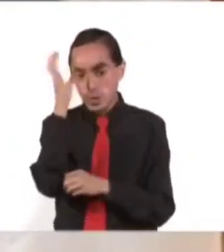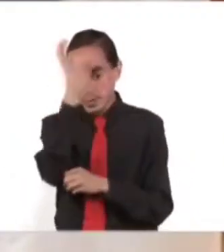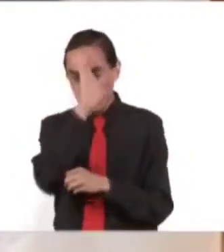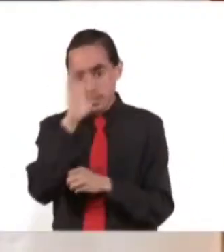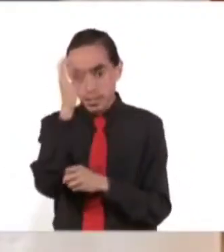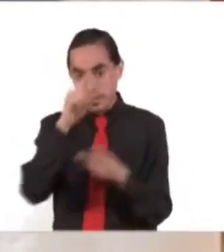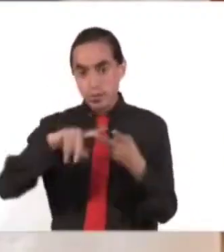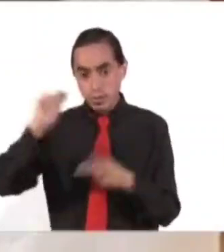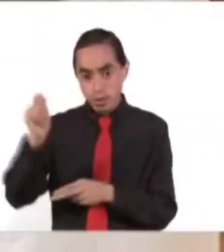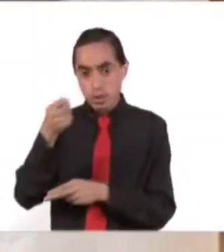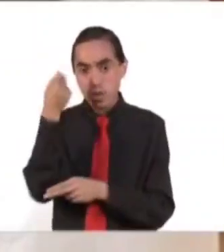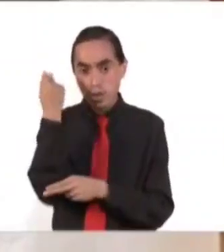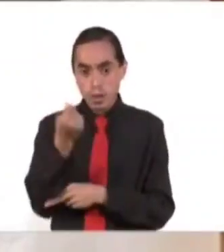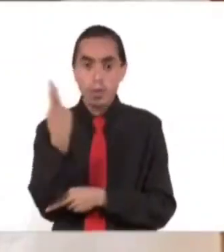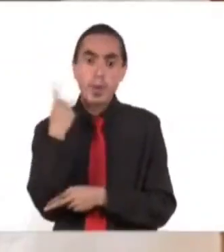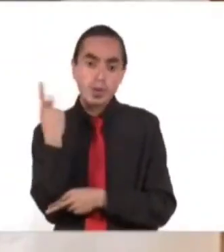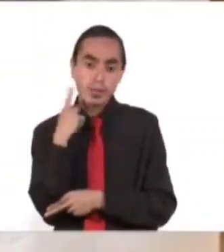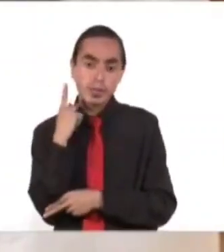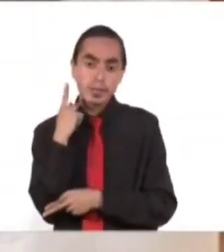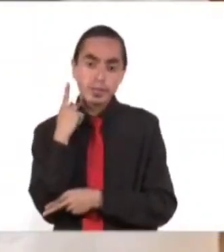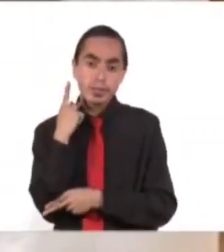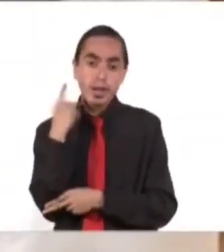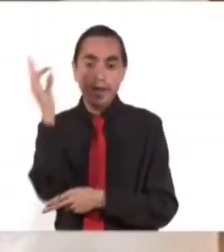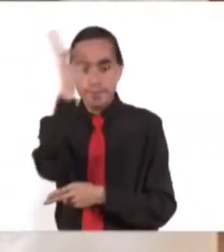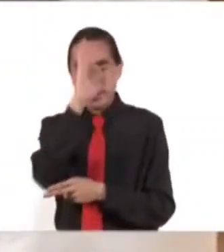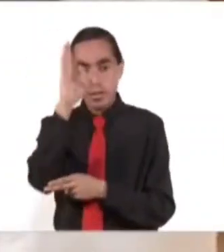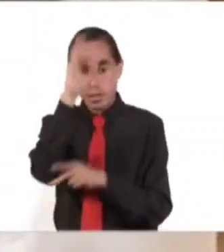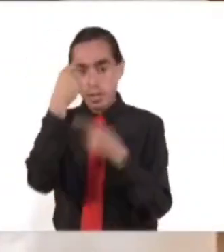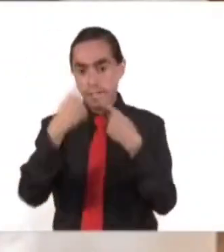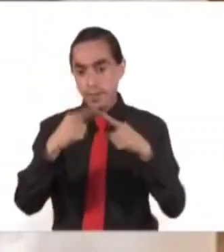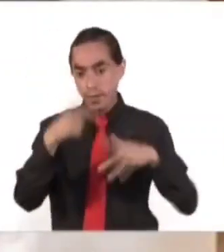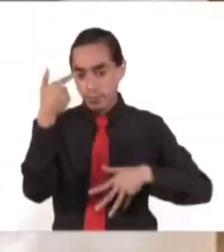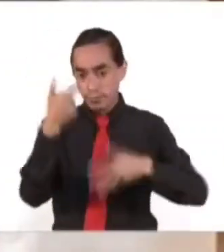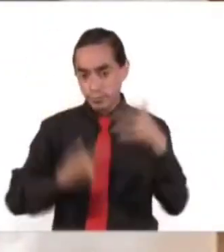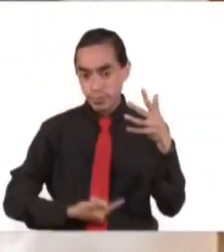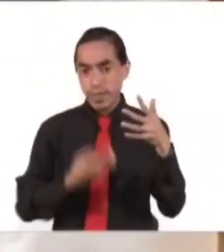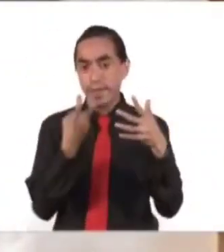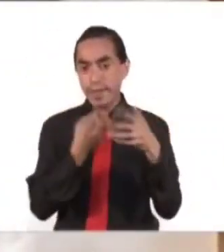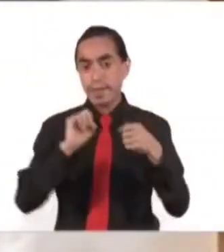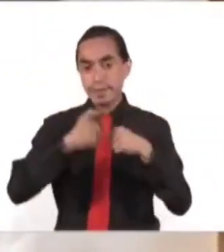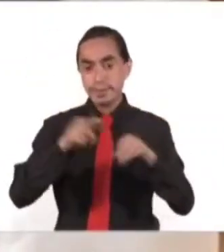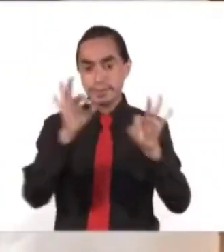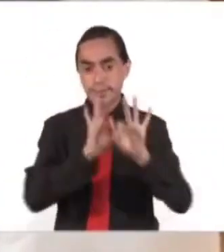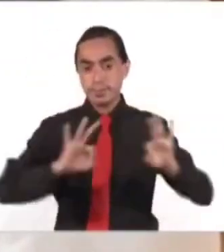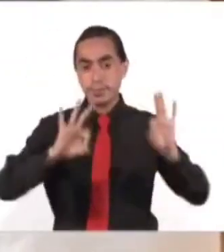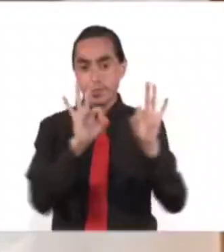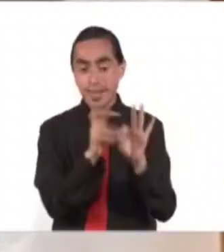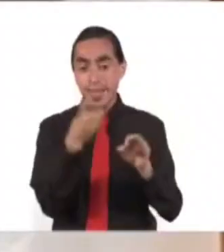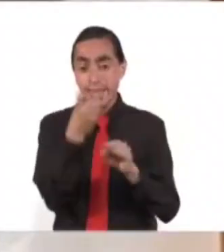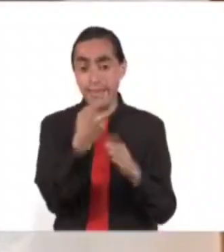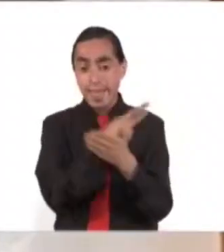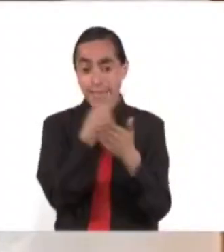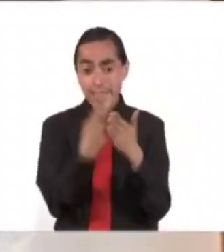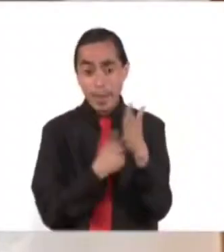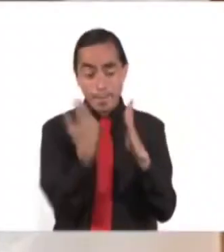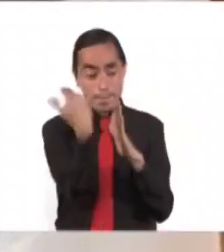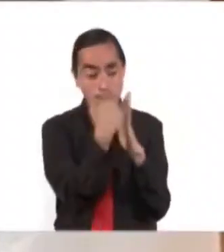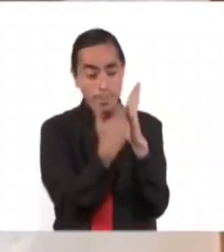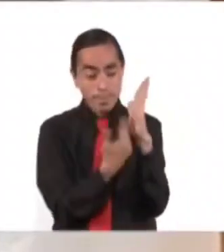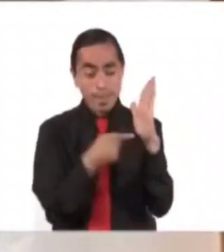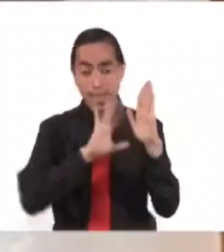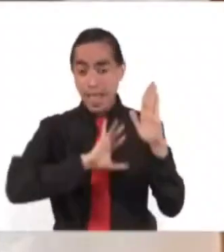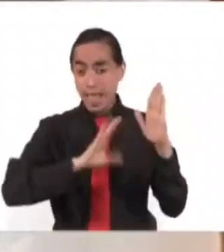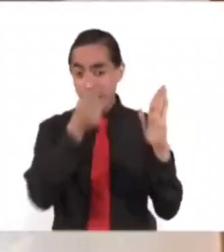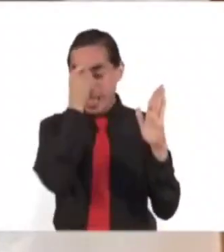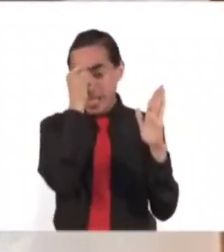científico, tecnológico, político, filosófico, etcétera, es fundamental. Que ese modelo que hemos creado